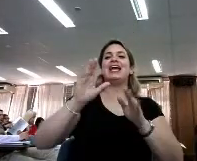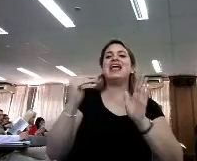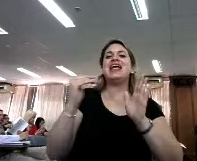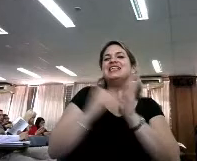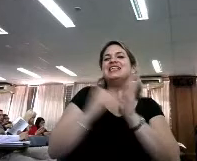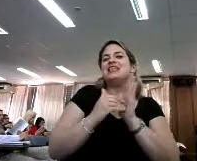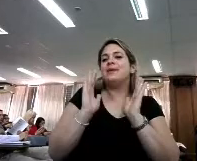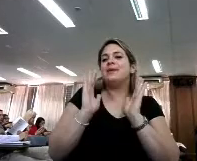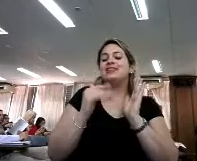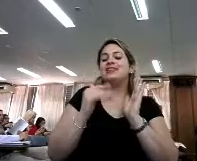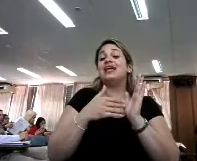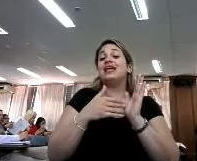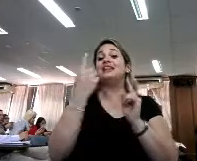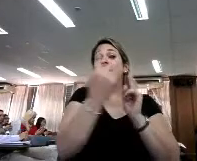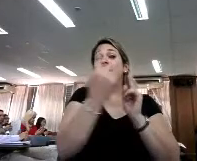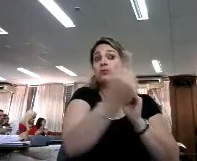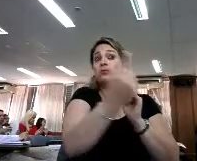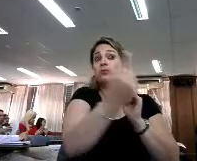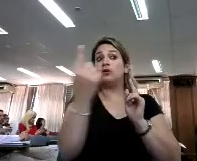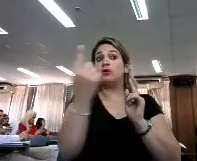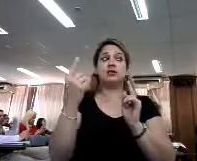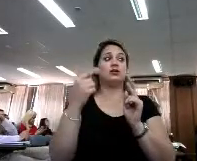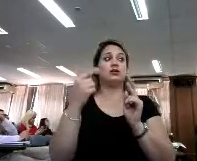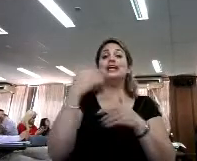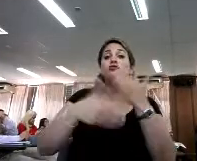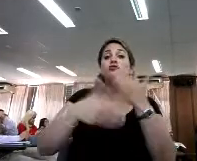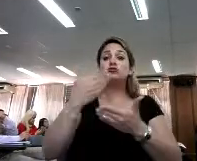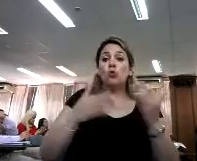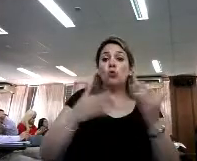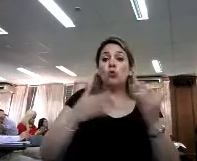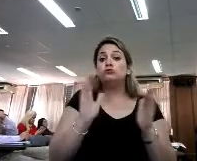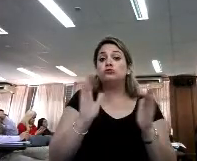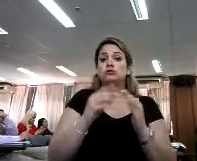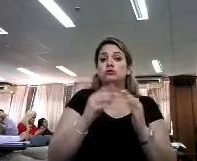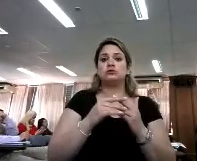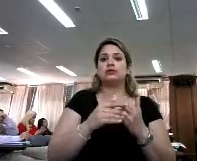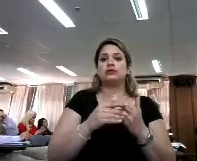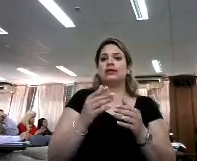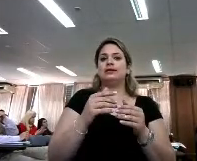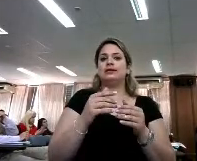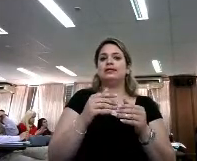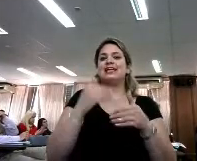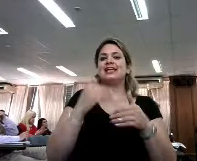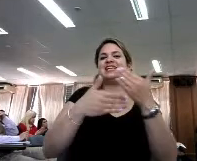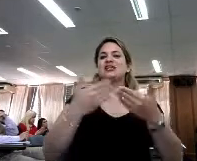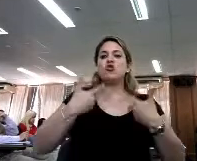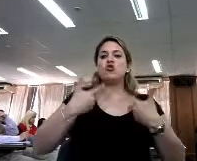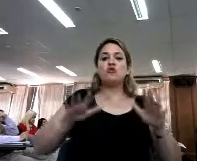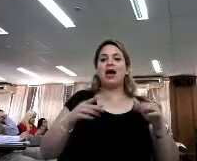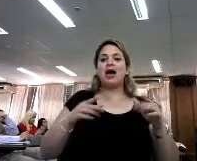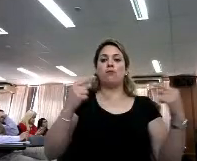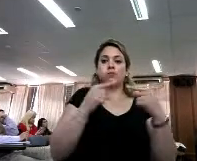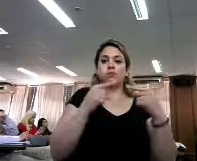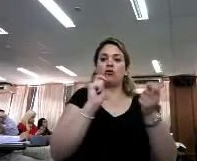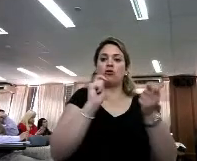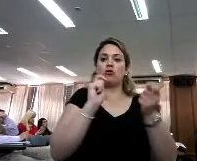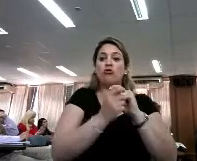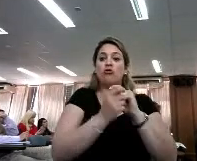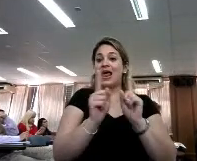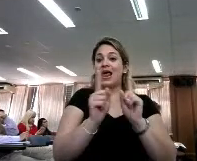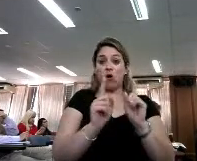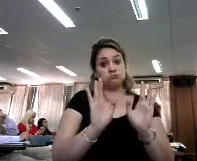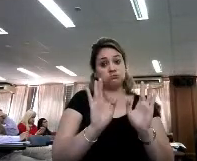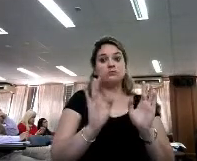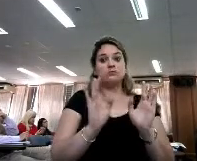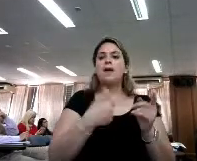en determinados casos. Esos usos no deberán afectar el normal desarrollo de la obra o la normal explotación de la obra y